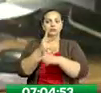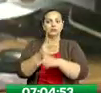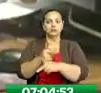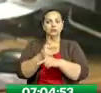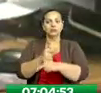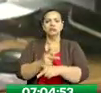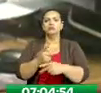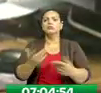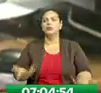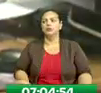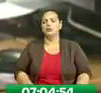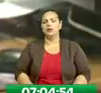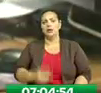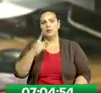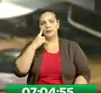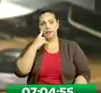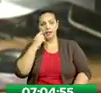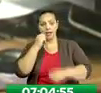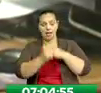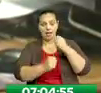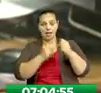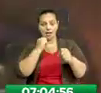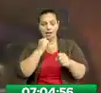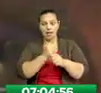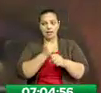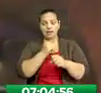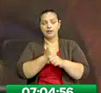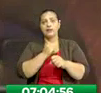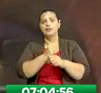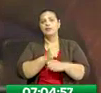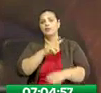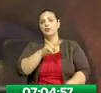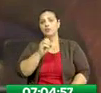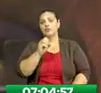2020 la norma sea aprobada, informó Carolina Basante.